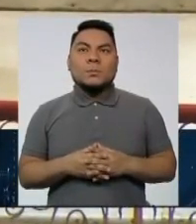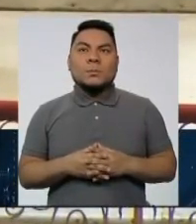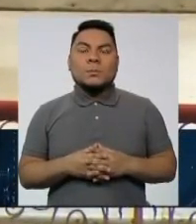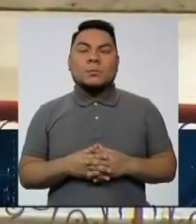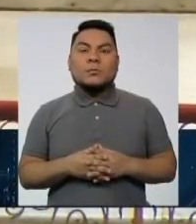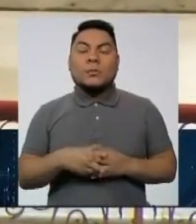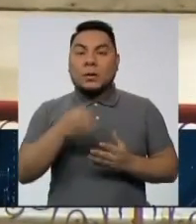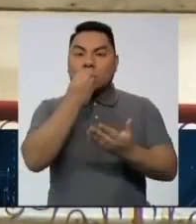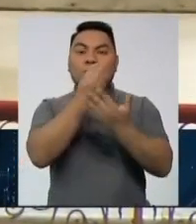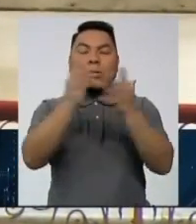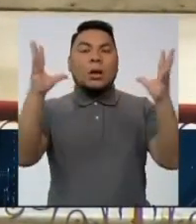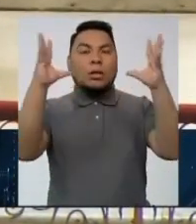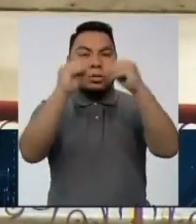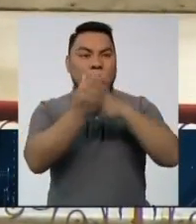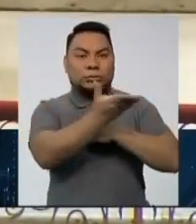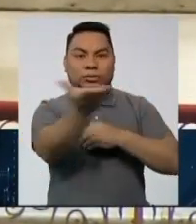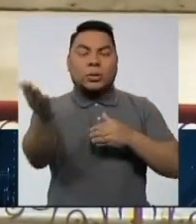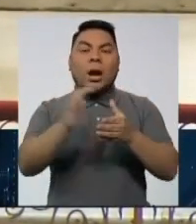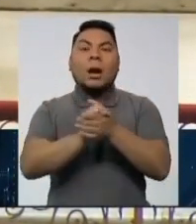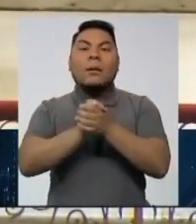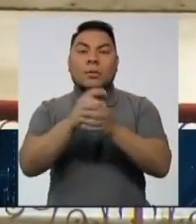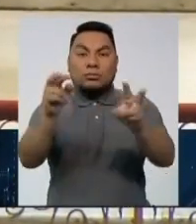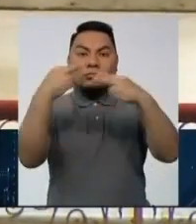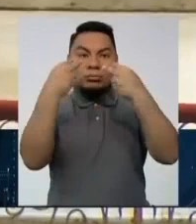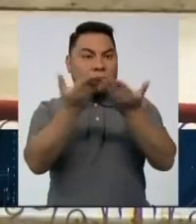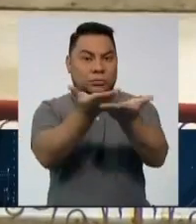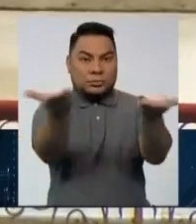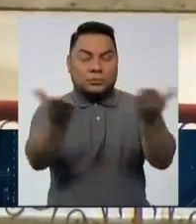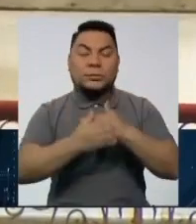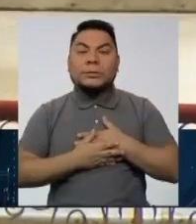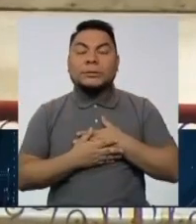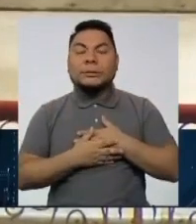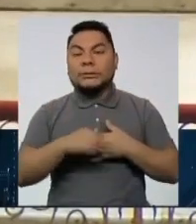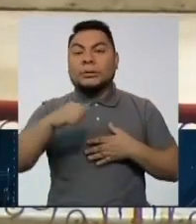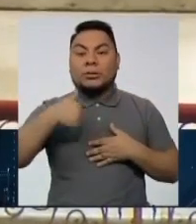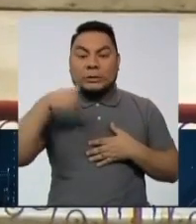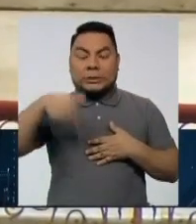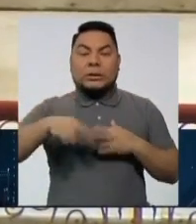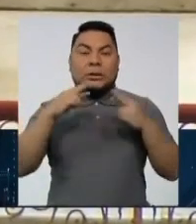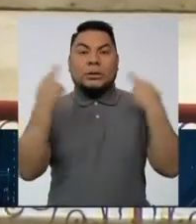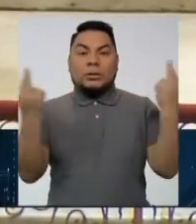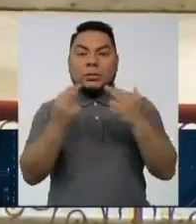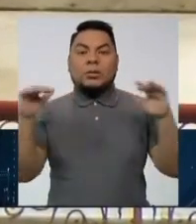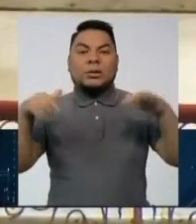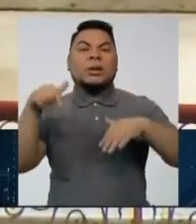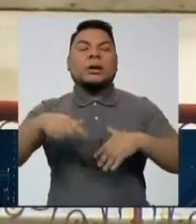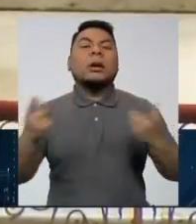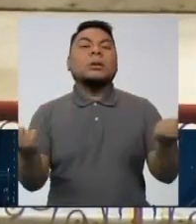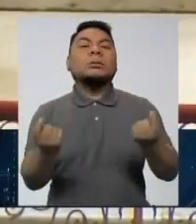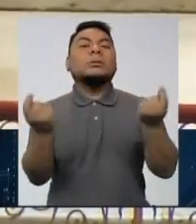Muy buenas noches, compañeros, amigos televidentes. Nos reunimos en esta ocasión en la celebración